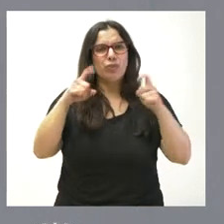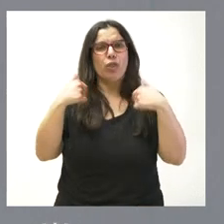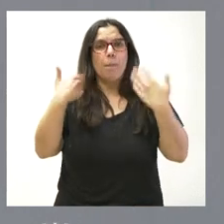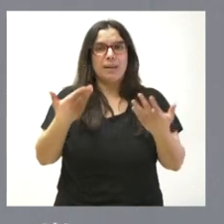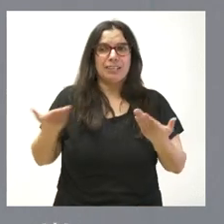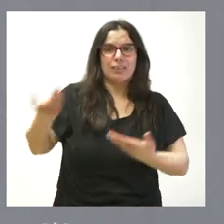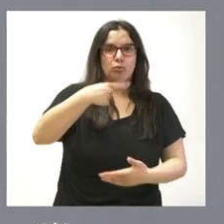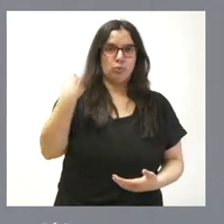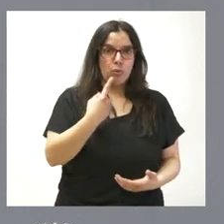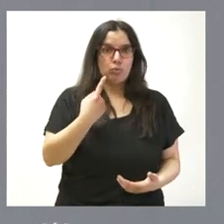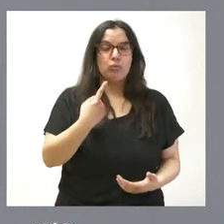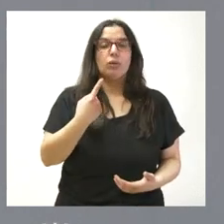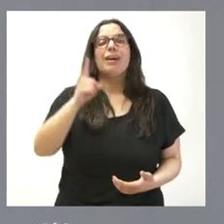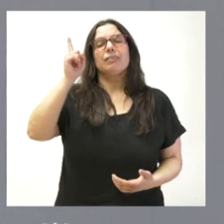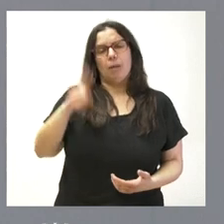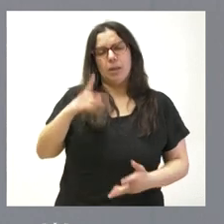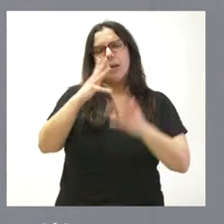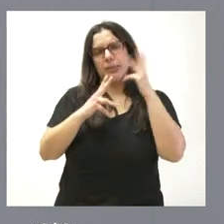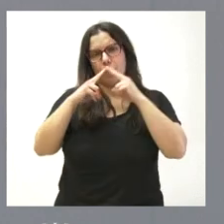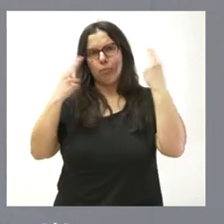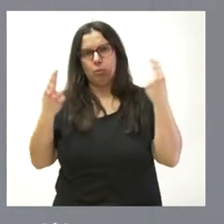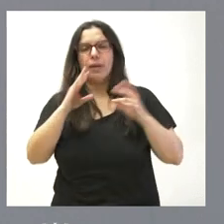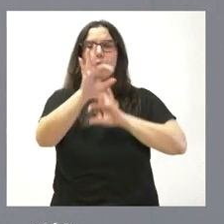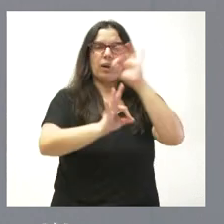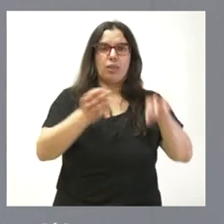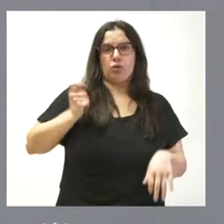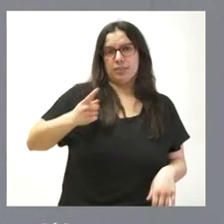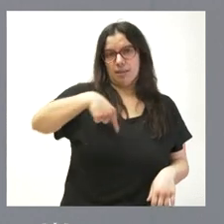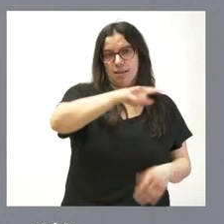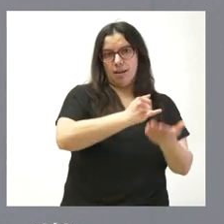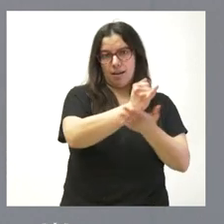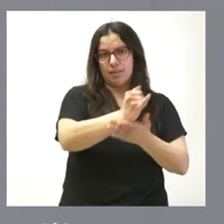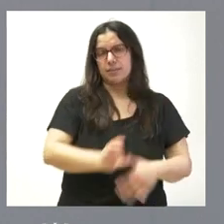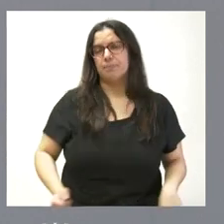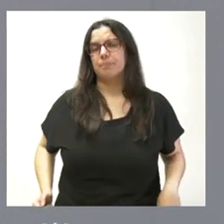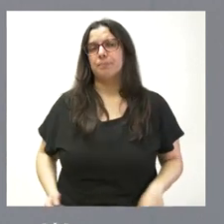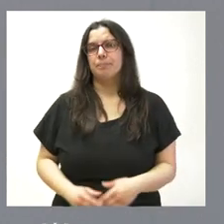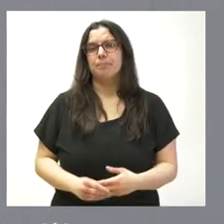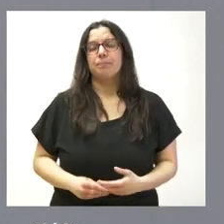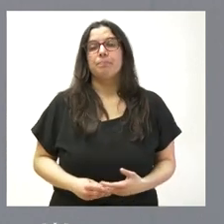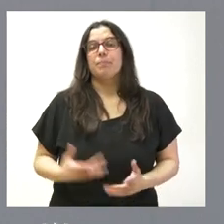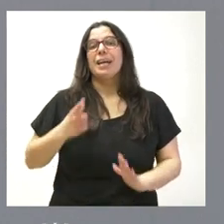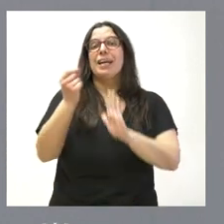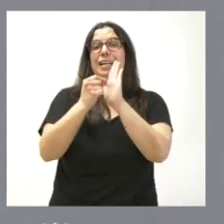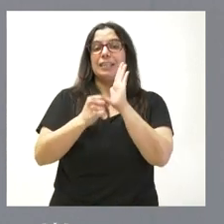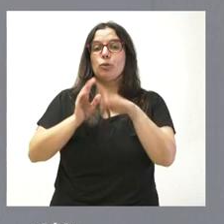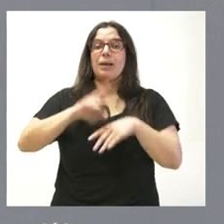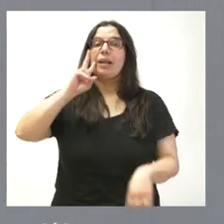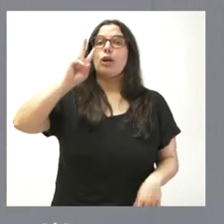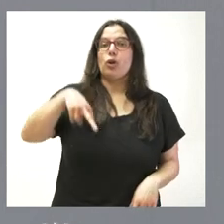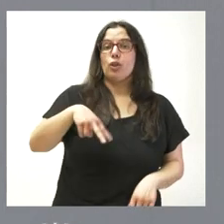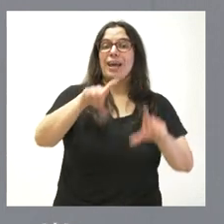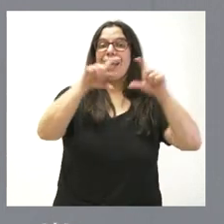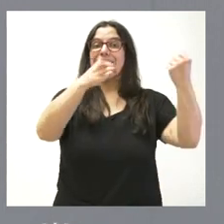partes también de las administraciones públicas y de las organizaciones agrarias los requisitos para ser reconocido entidad